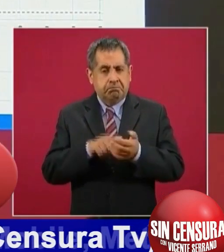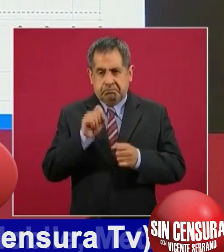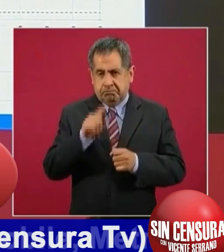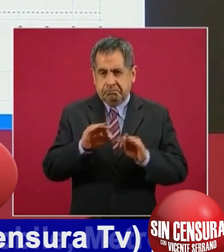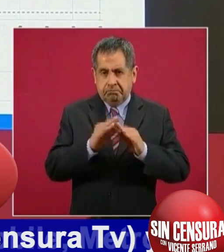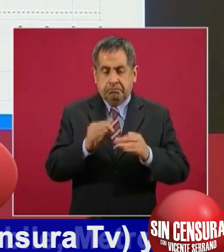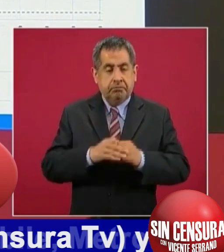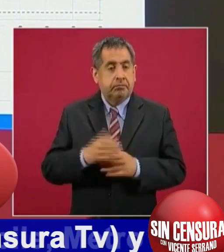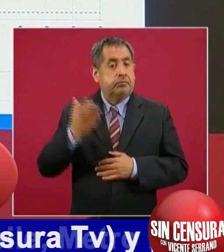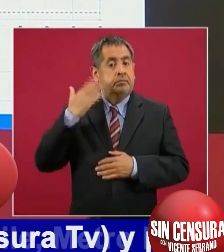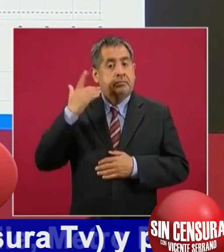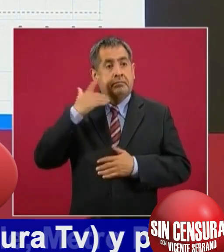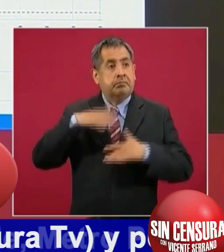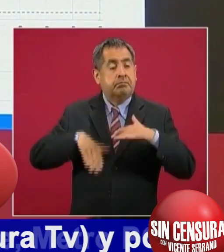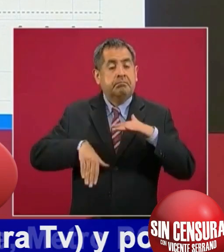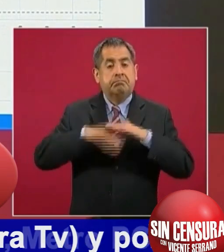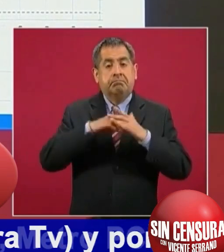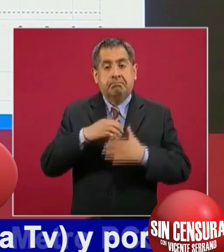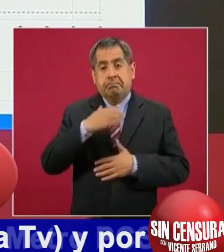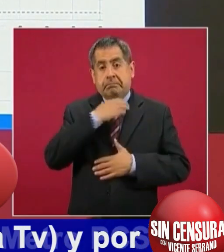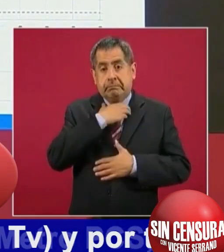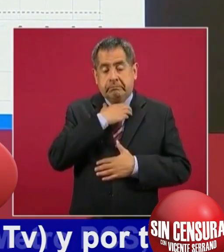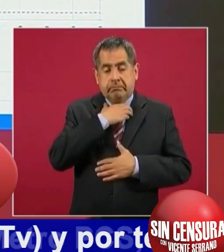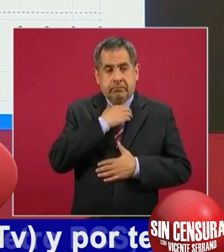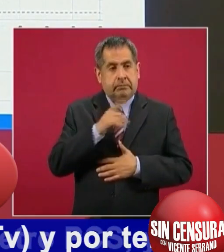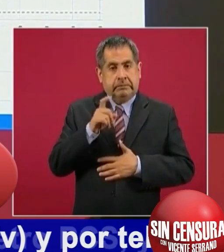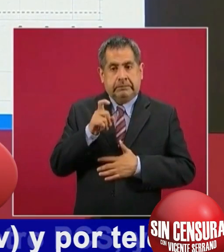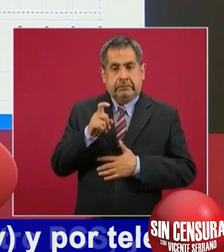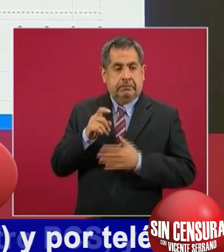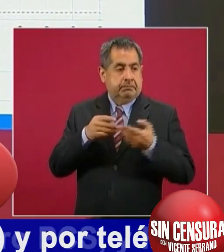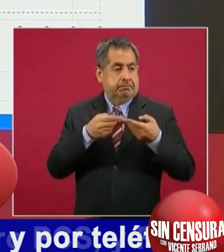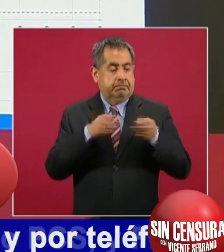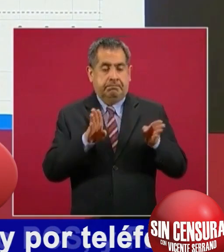Estaba hasta arriba cuando soltamos esa agua.